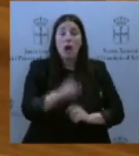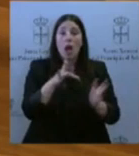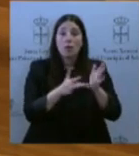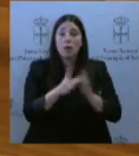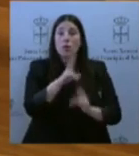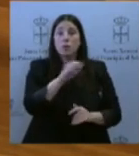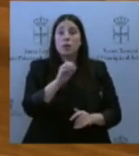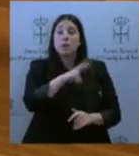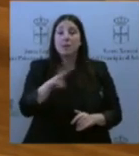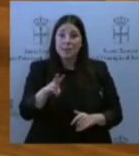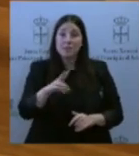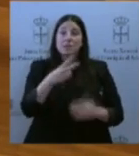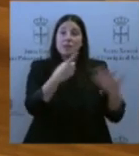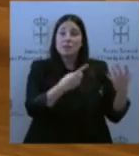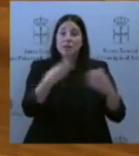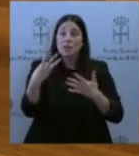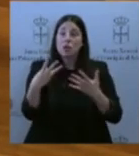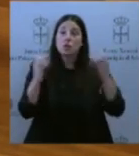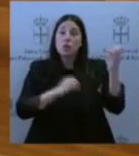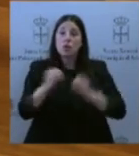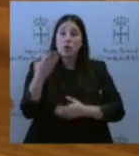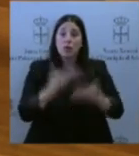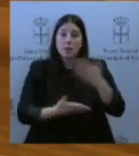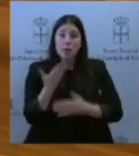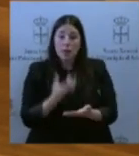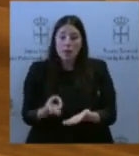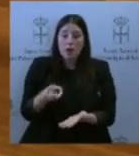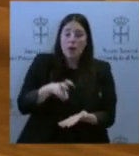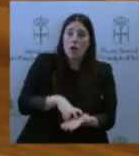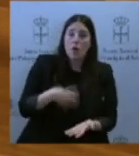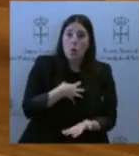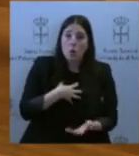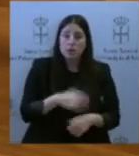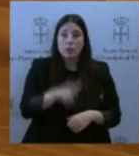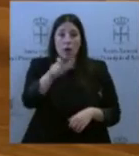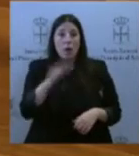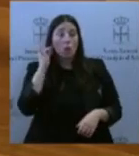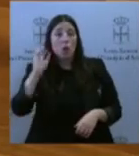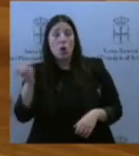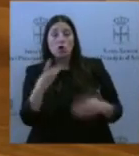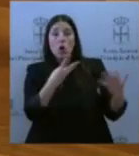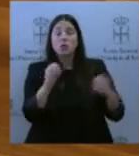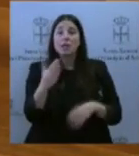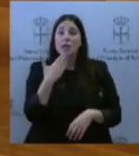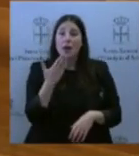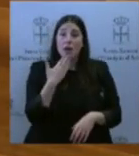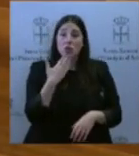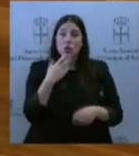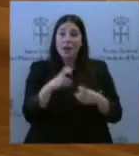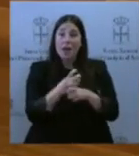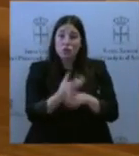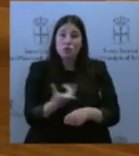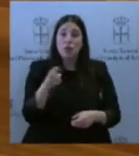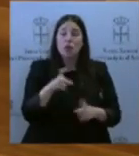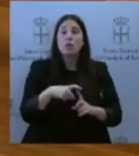dificultad para levantarse, con movilidad reducida. Mujer de 80 años, artrosis, cita para mayo. Rodrigo, 40 años, cita para el 2 de